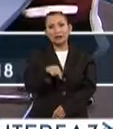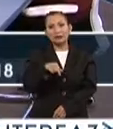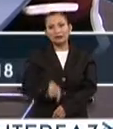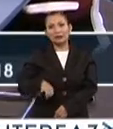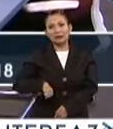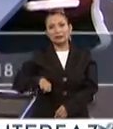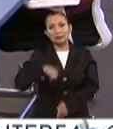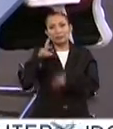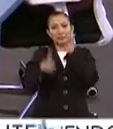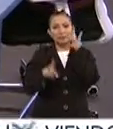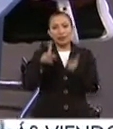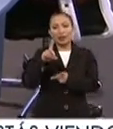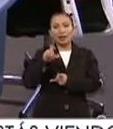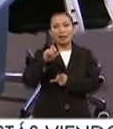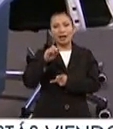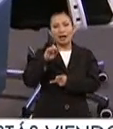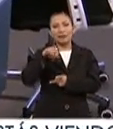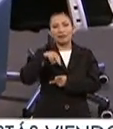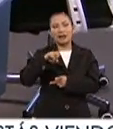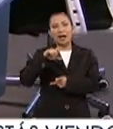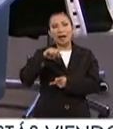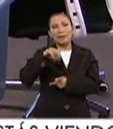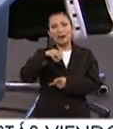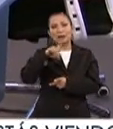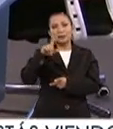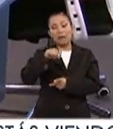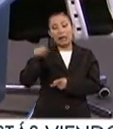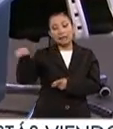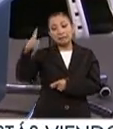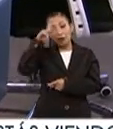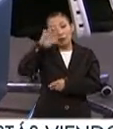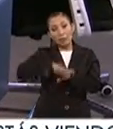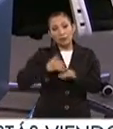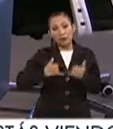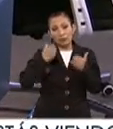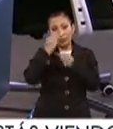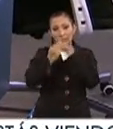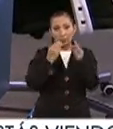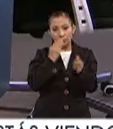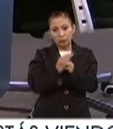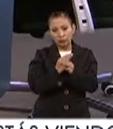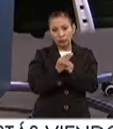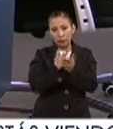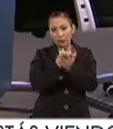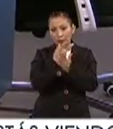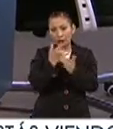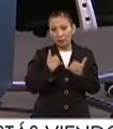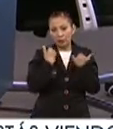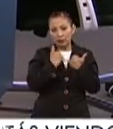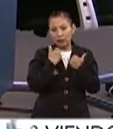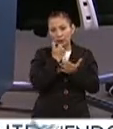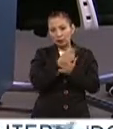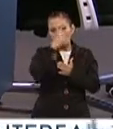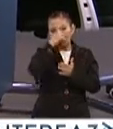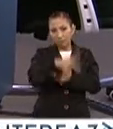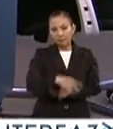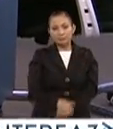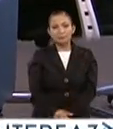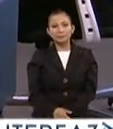en esta interesante charla con Dafne Almazán Anaya, la psicóloga más joven del mundo y Premio de la Juventud de la Ciudad de